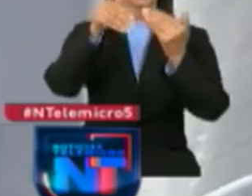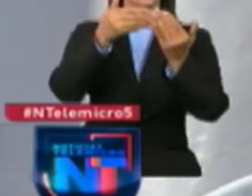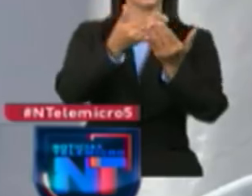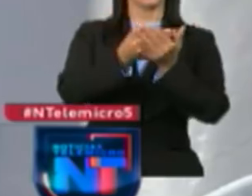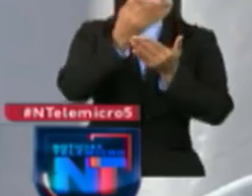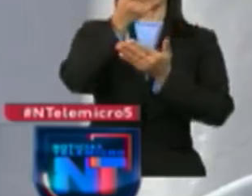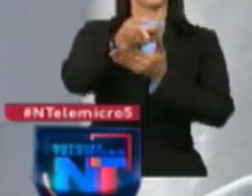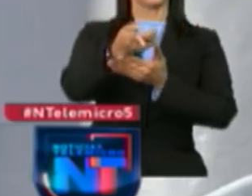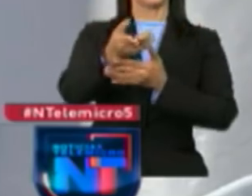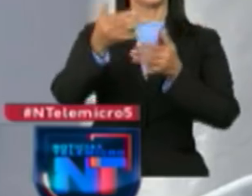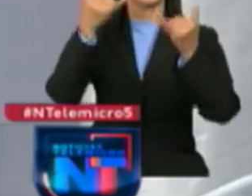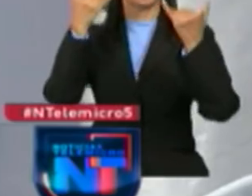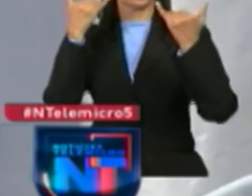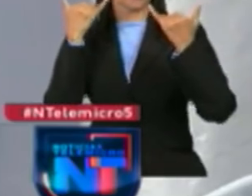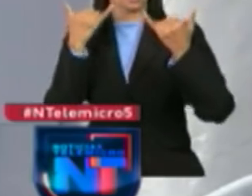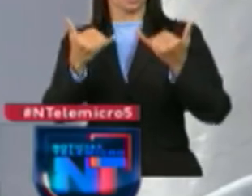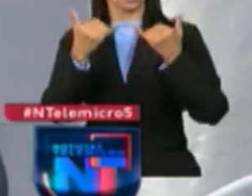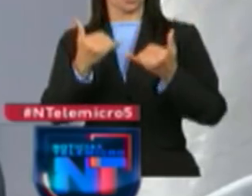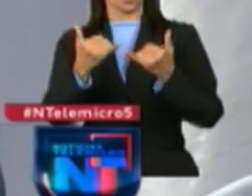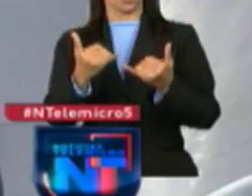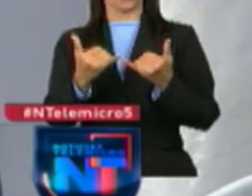que en el día de hoy,